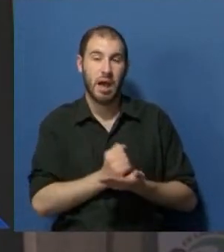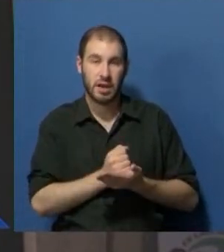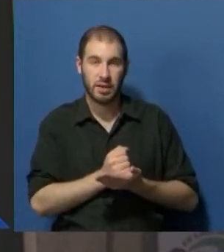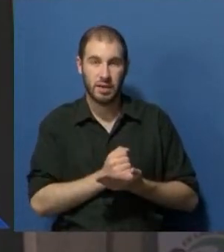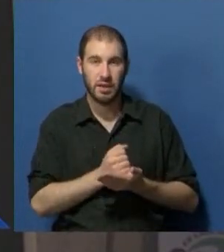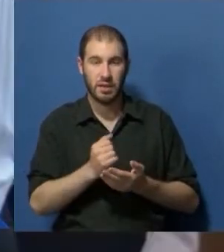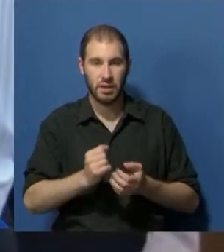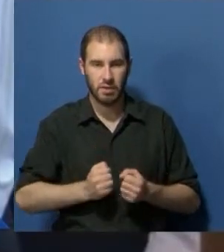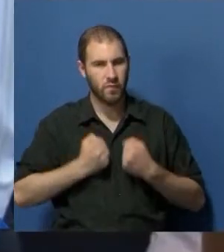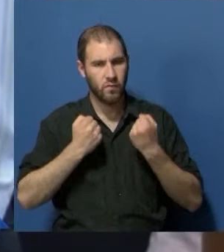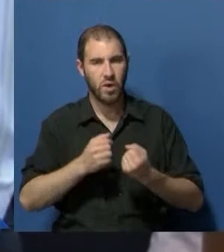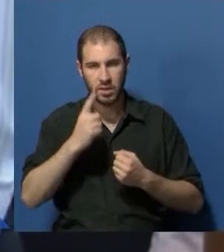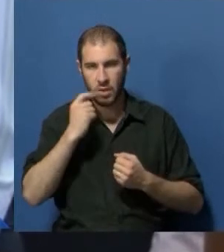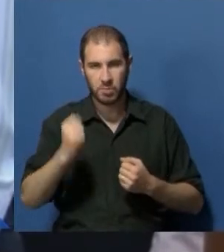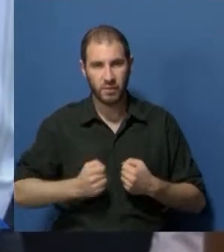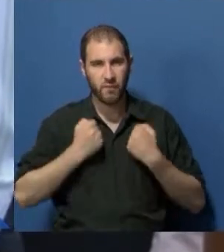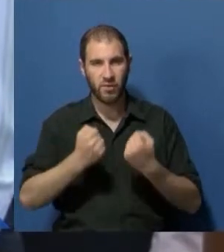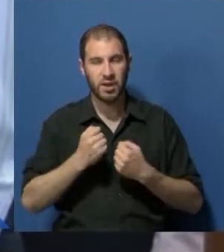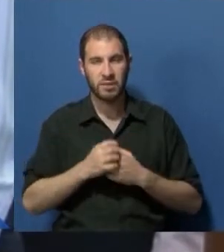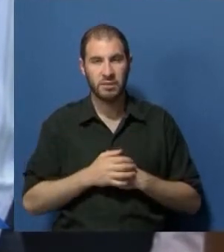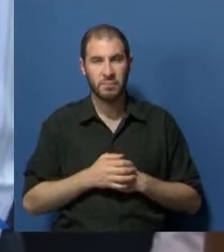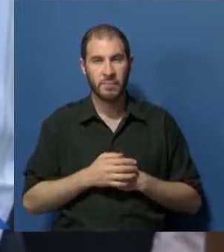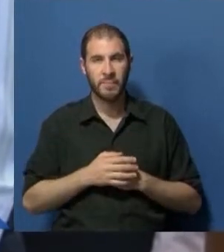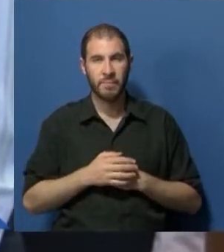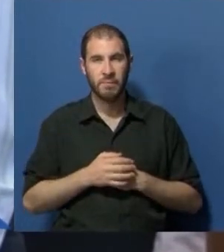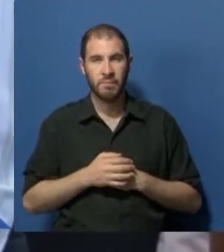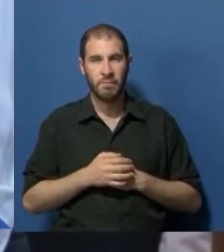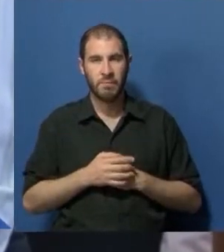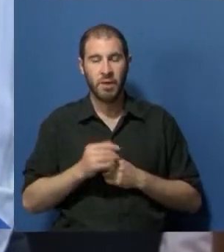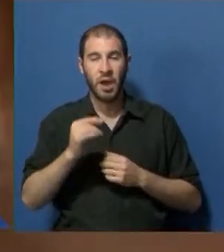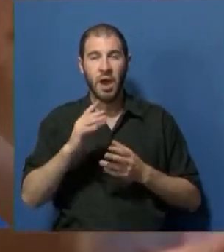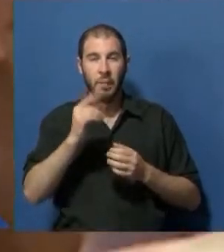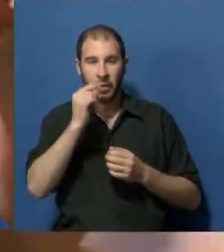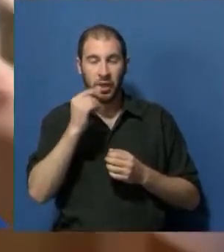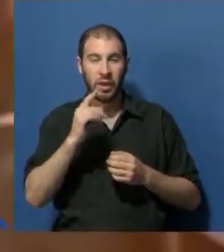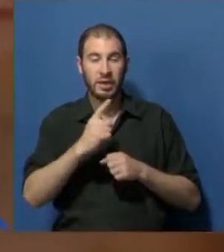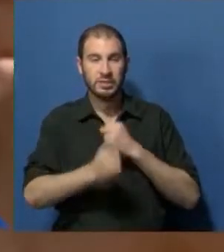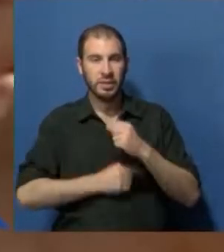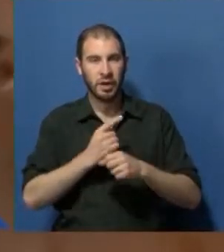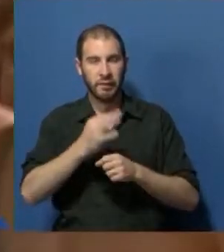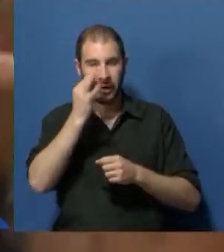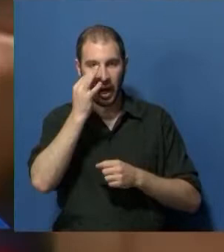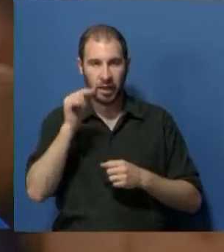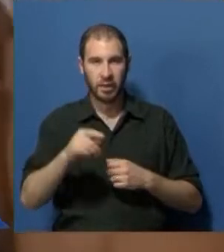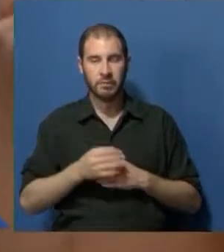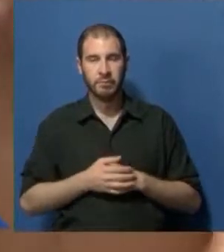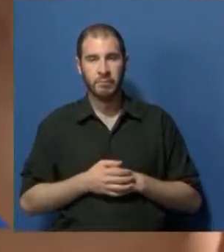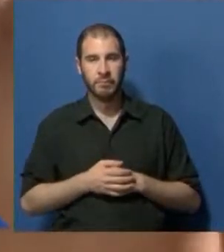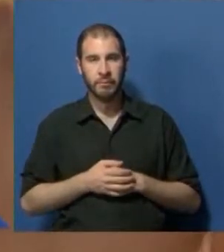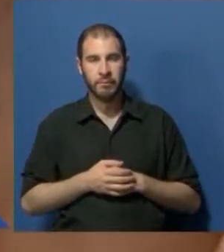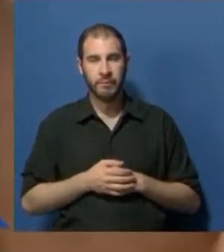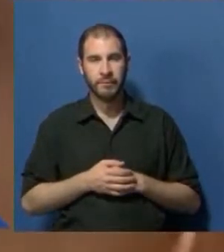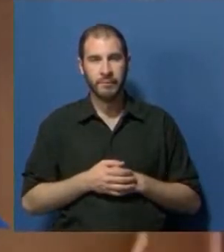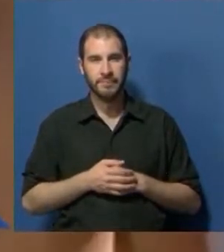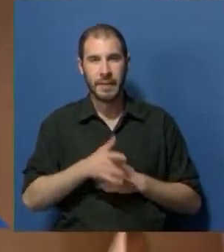el liderazgo, ¿no es cierto?, de este protagonismo político del siglo XX, y